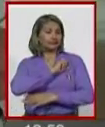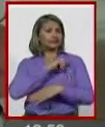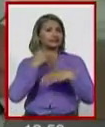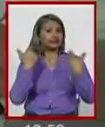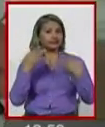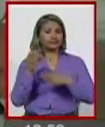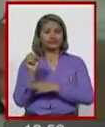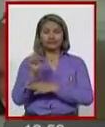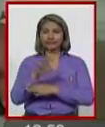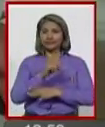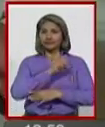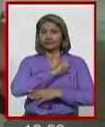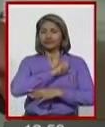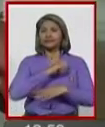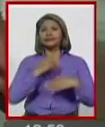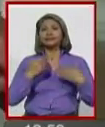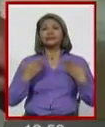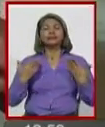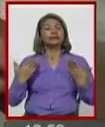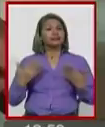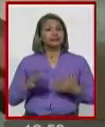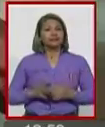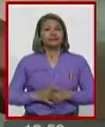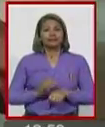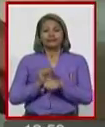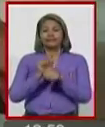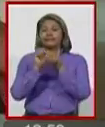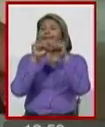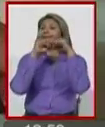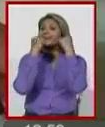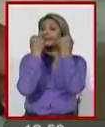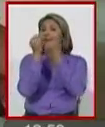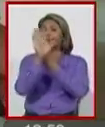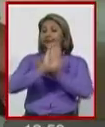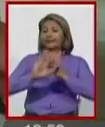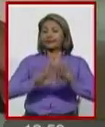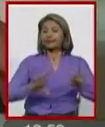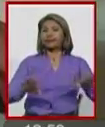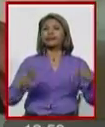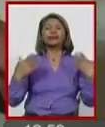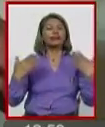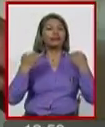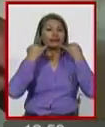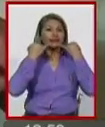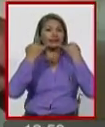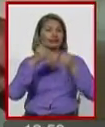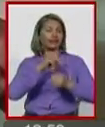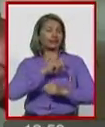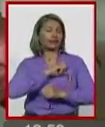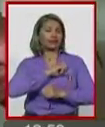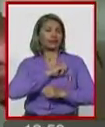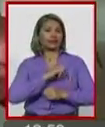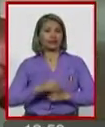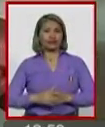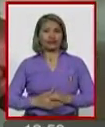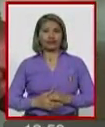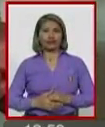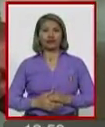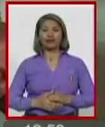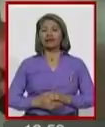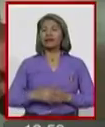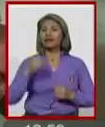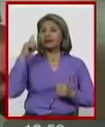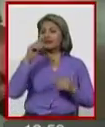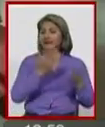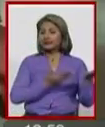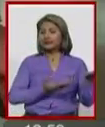Crimen? Claro, dimos paso este parte a lo que es el Trabajo Social, a la Defensoría de la Niñez y se informó a la FELCZ, ¿sí?, para que